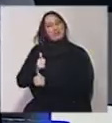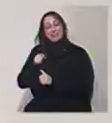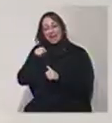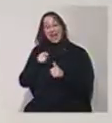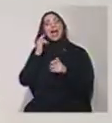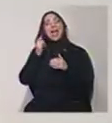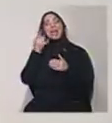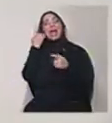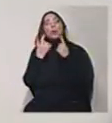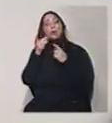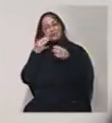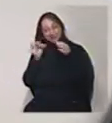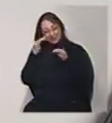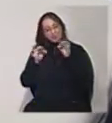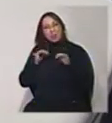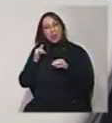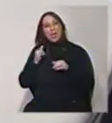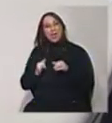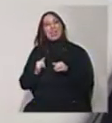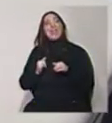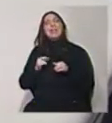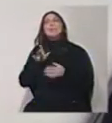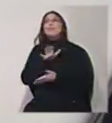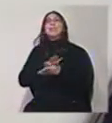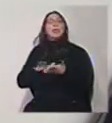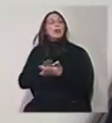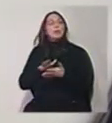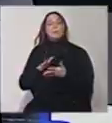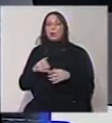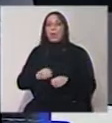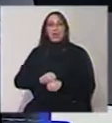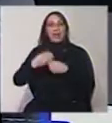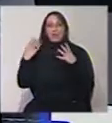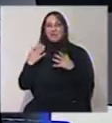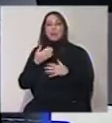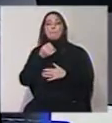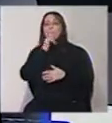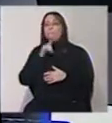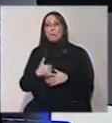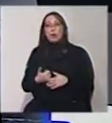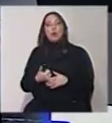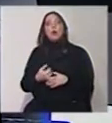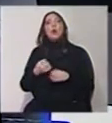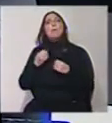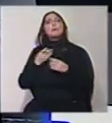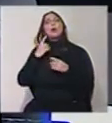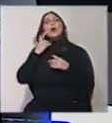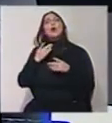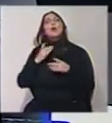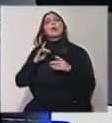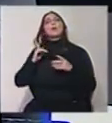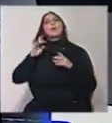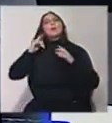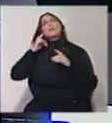ley que están vinculadas a situaciones de mucha gravedad, como puede ser, por ejemplo, lo que pasó con el huracán Katrina. Sí.